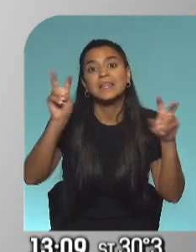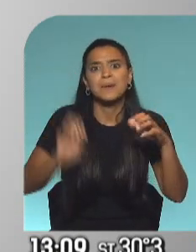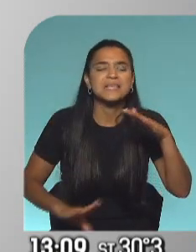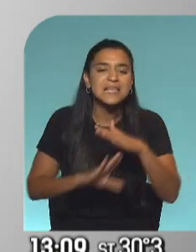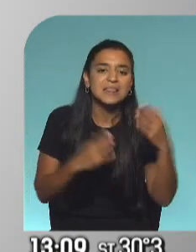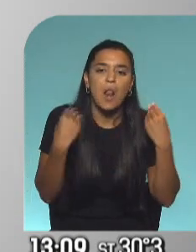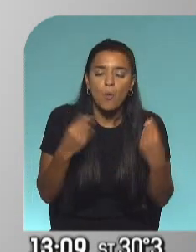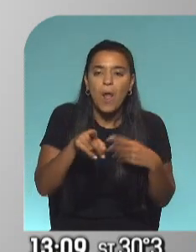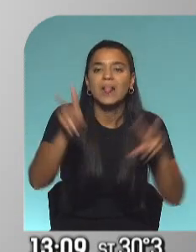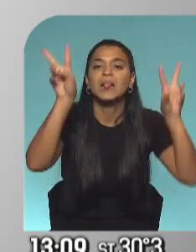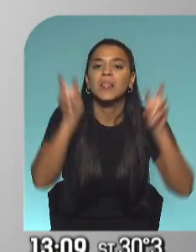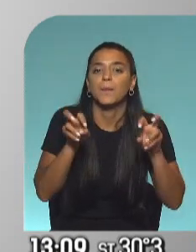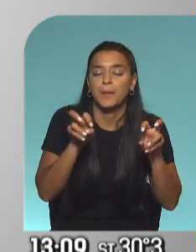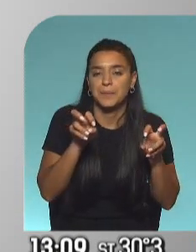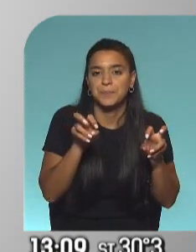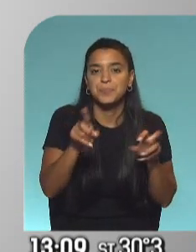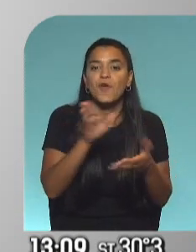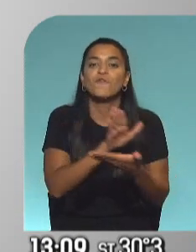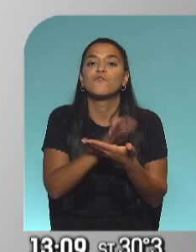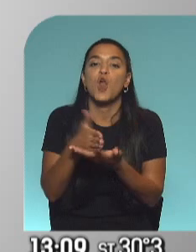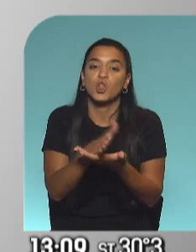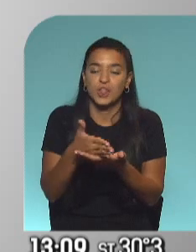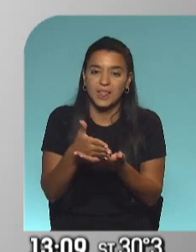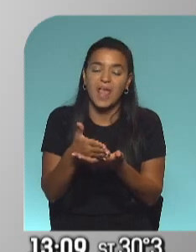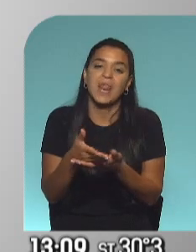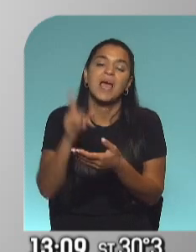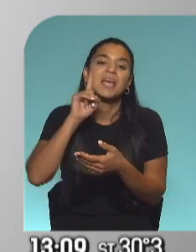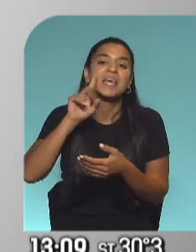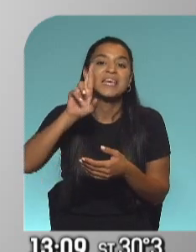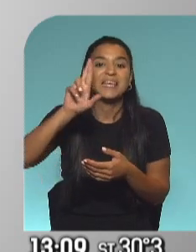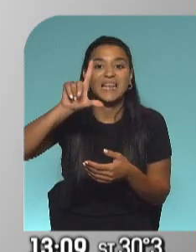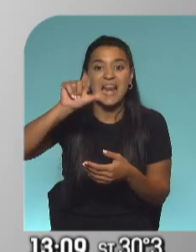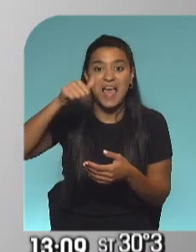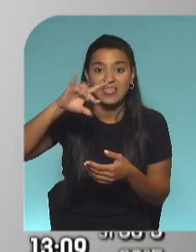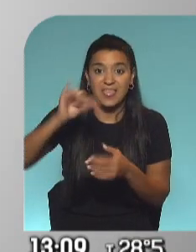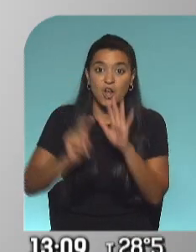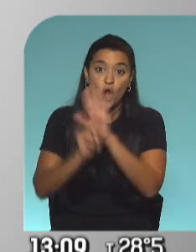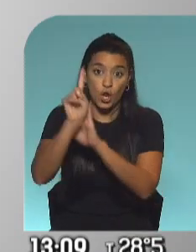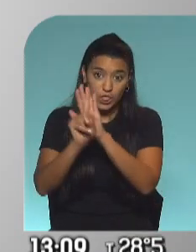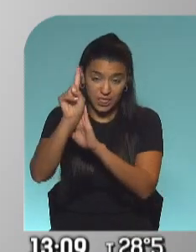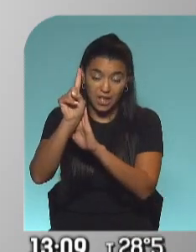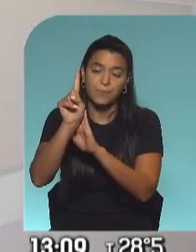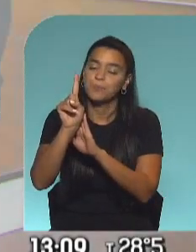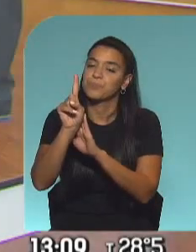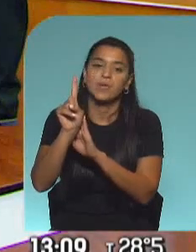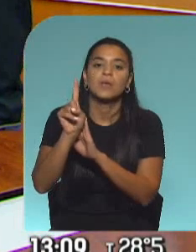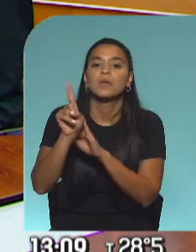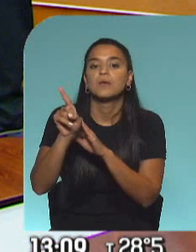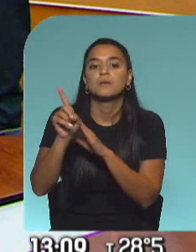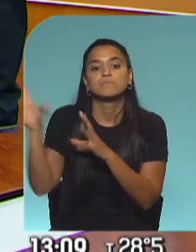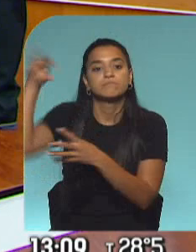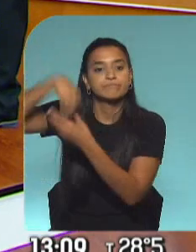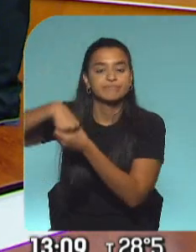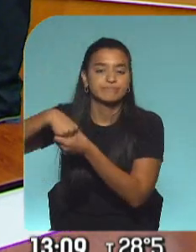discusión que fue el tema de la frontera entre las Irlandas, en este caso Irlanda del Norte, que no altera el estatus